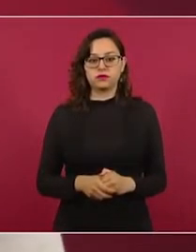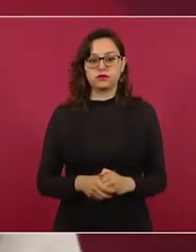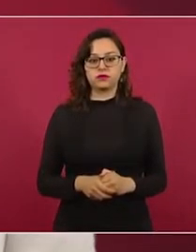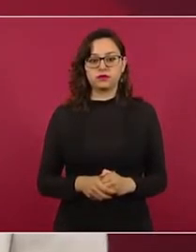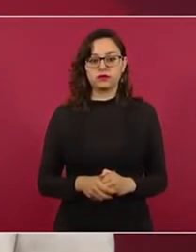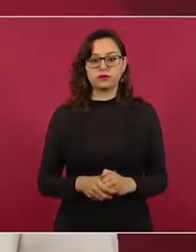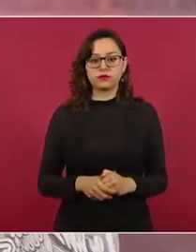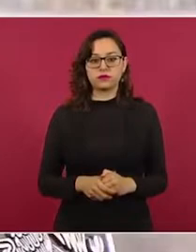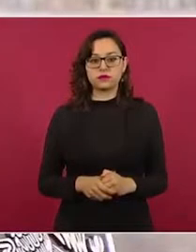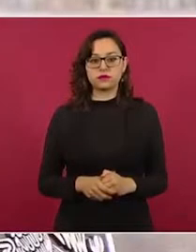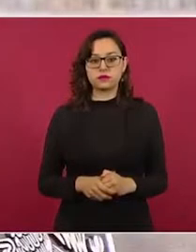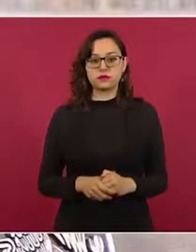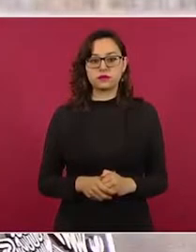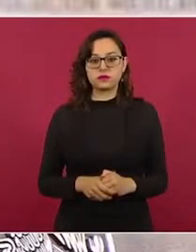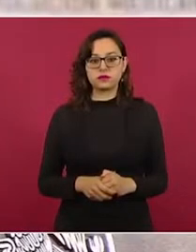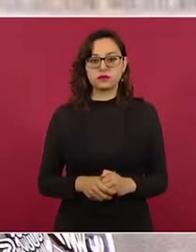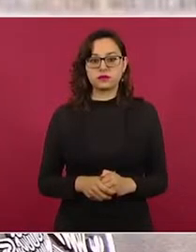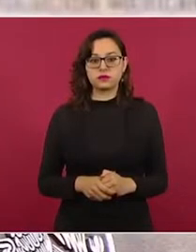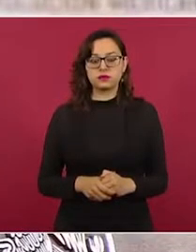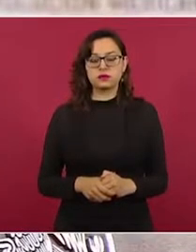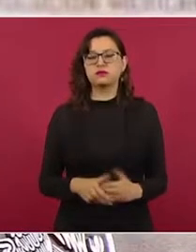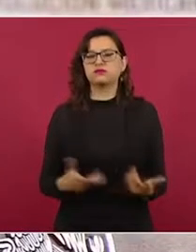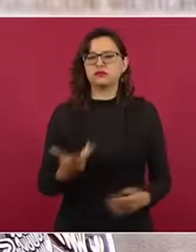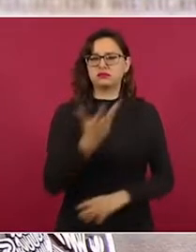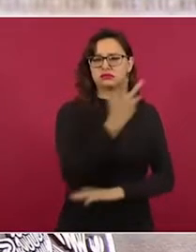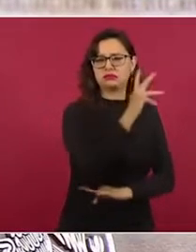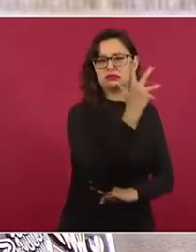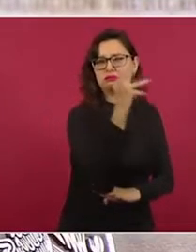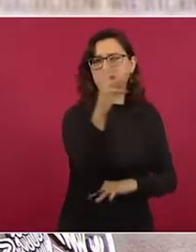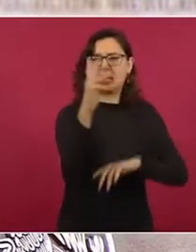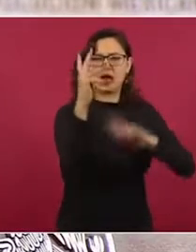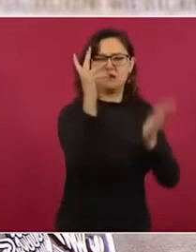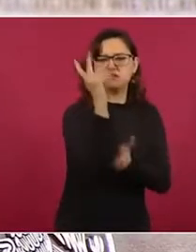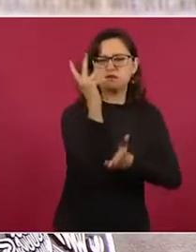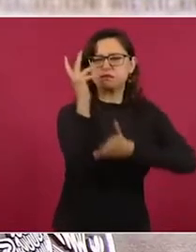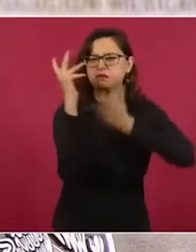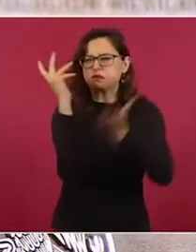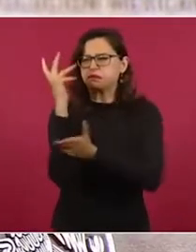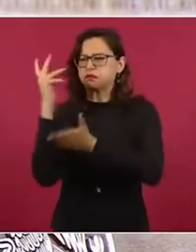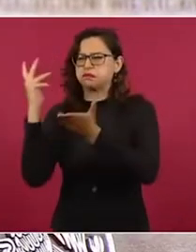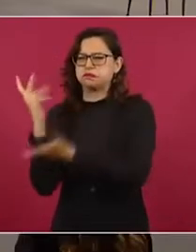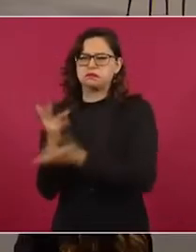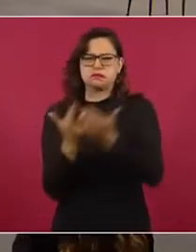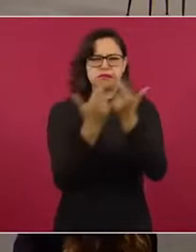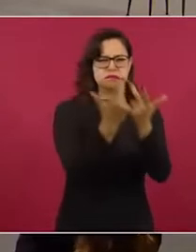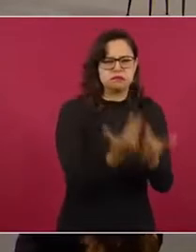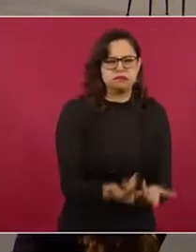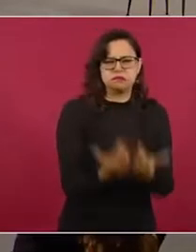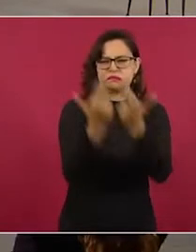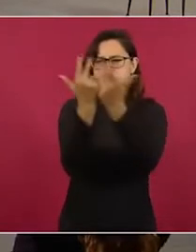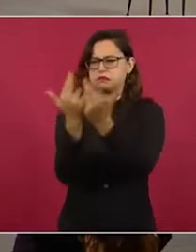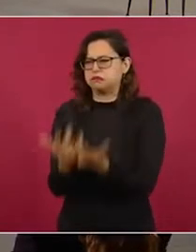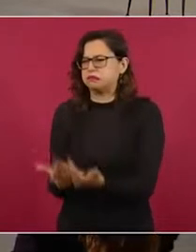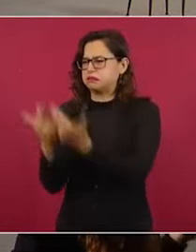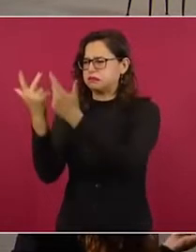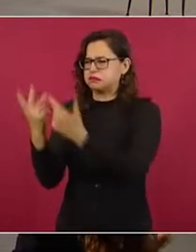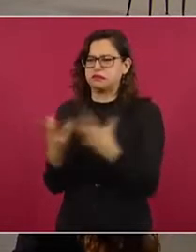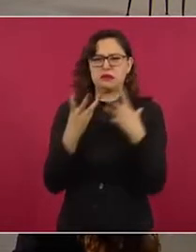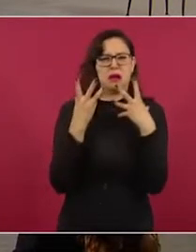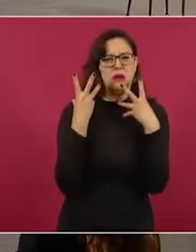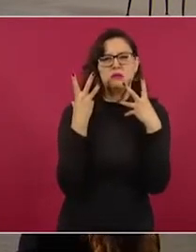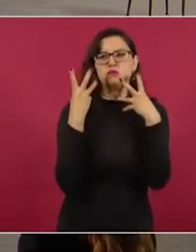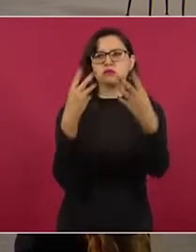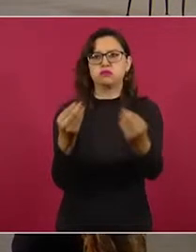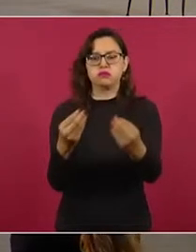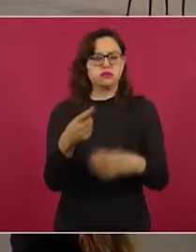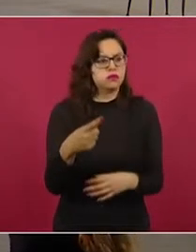Hay ecocidios que los pseudoambientalistas no quieren ver, solo quieren protestar contra el Tren